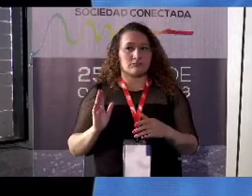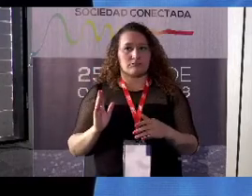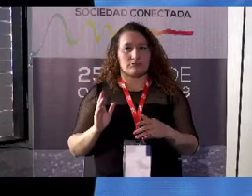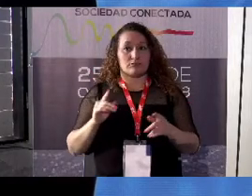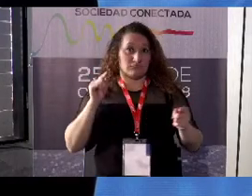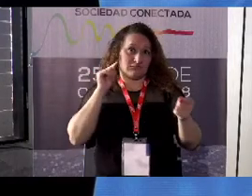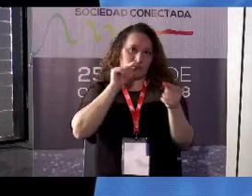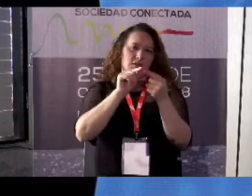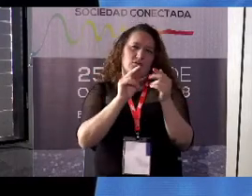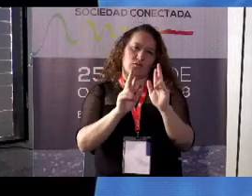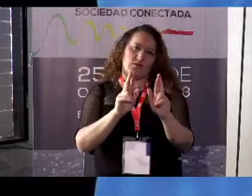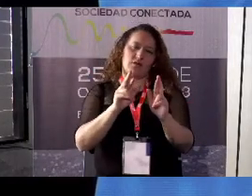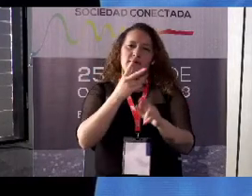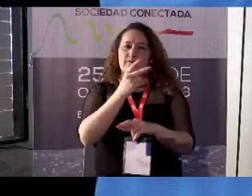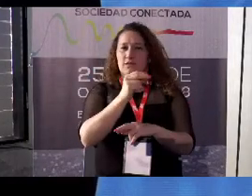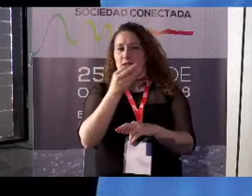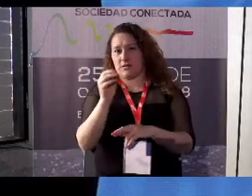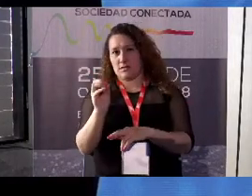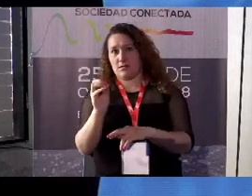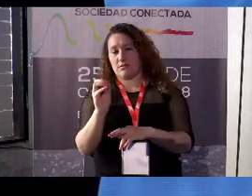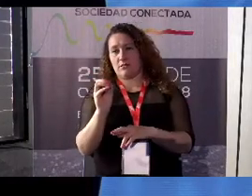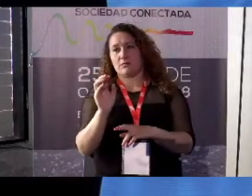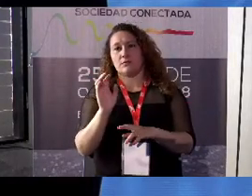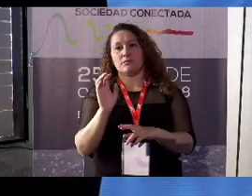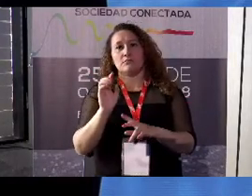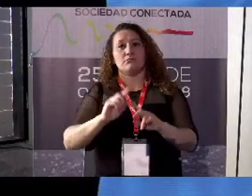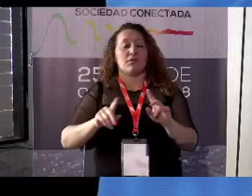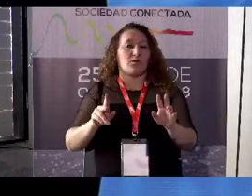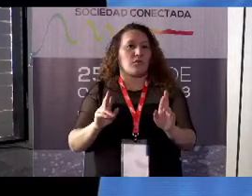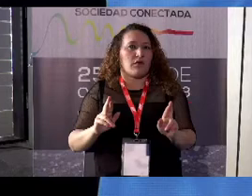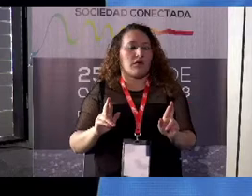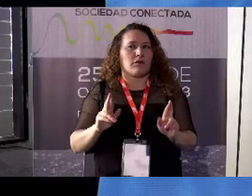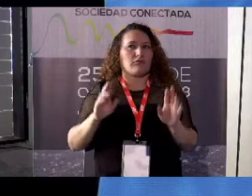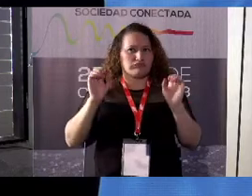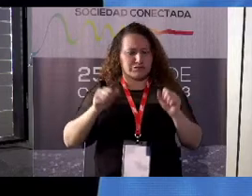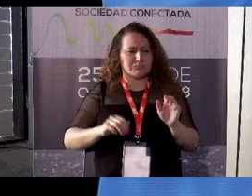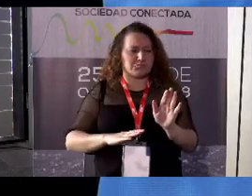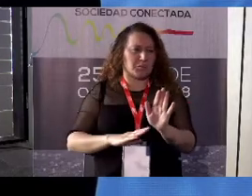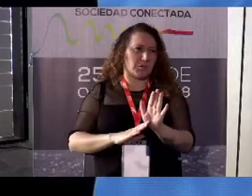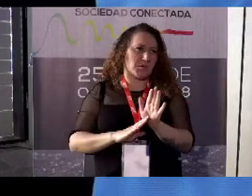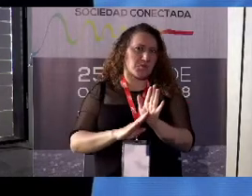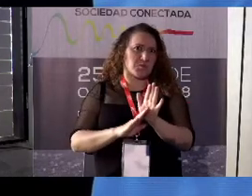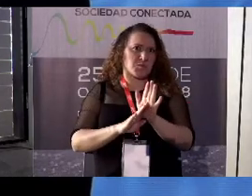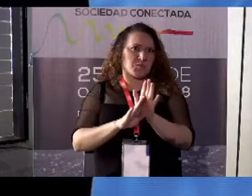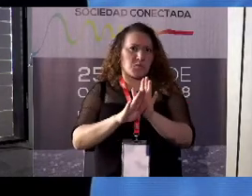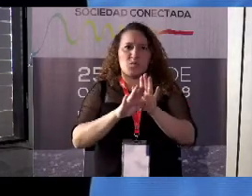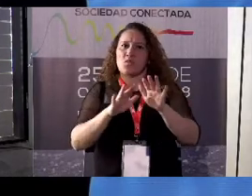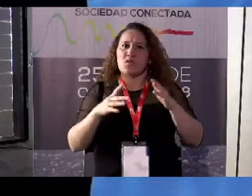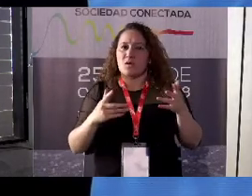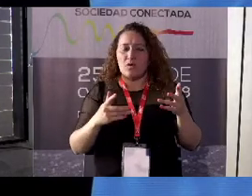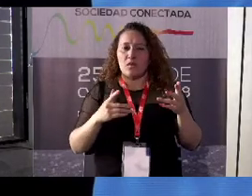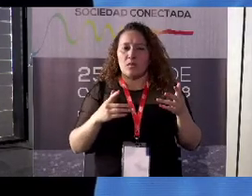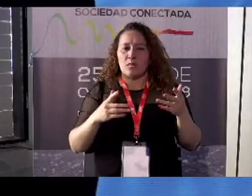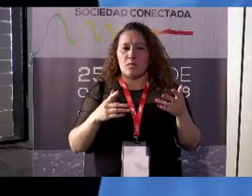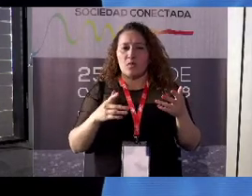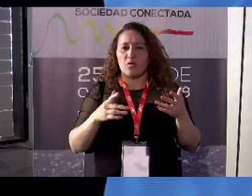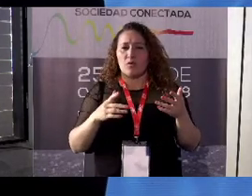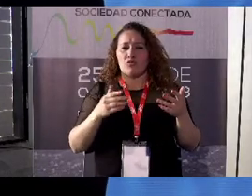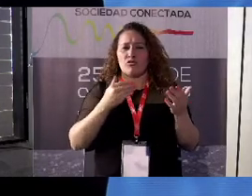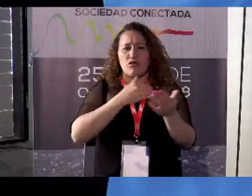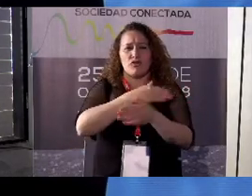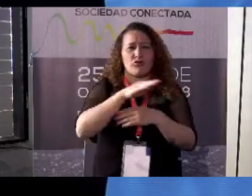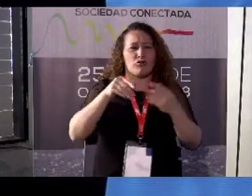meta de que sea en el 2030 pero que en algún momento logremos avanzar considerablemente en en el en alcanzar todo lo que